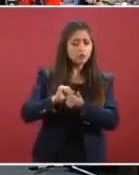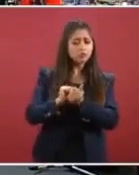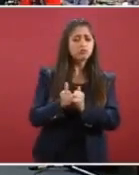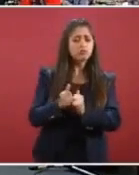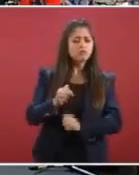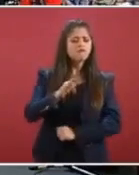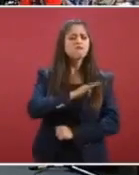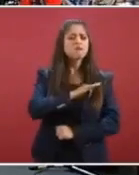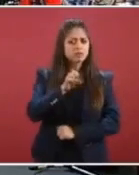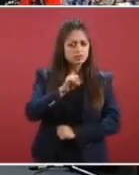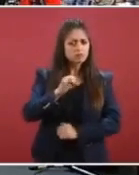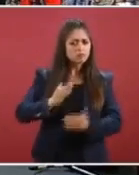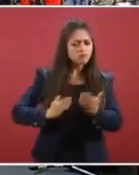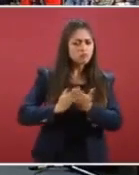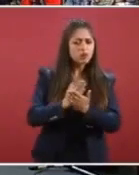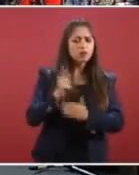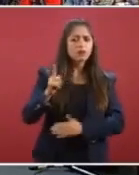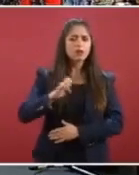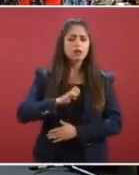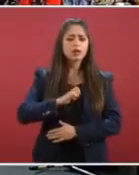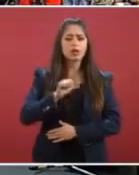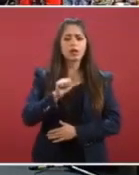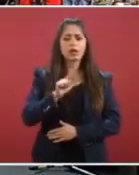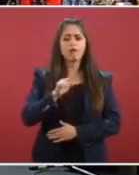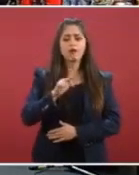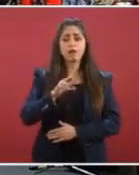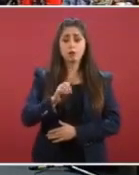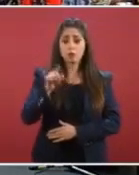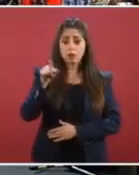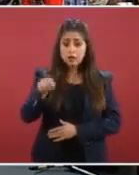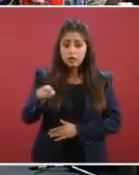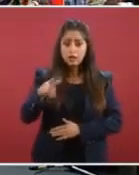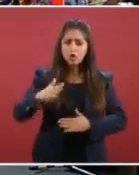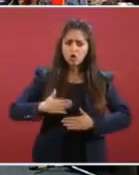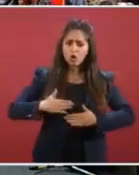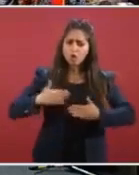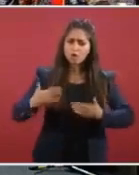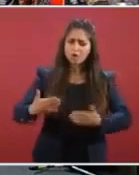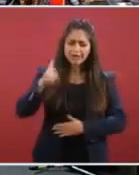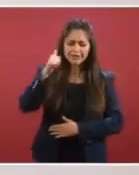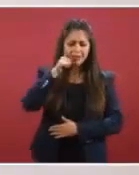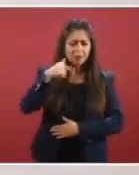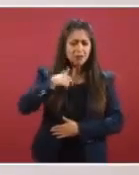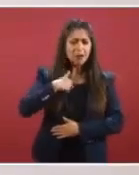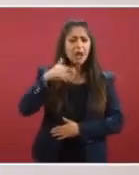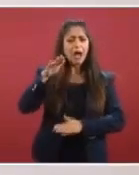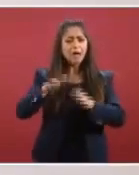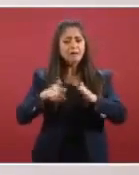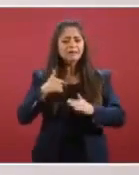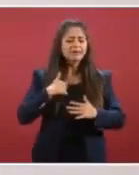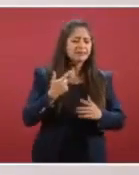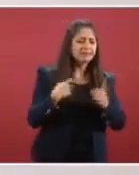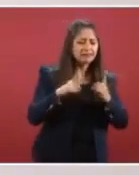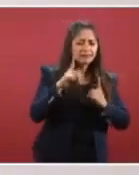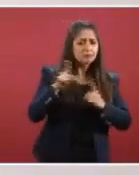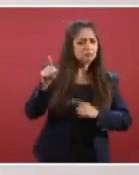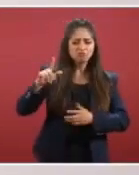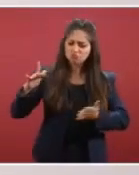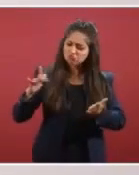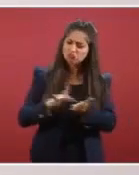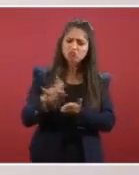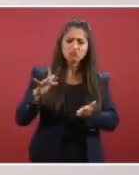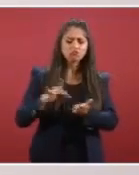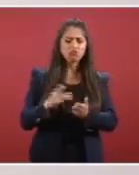mí. A mi entrenador Alfredo Hueto, quien confía más en mí que yo misma muchas veces. A mis amigos y compañeros